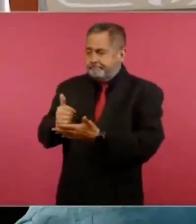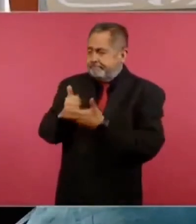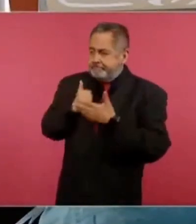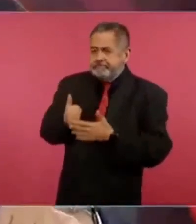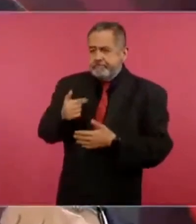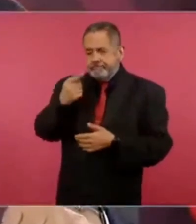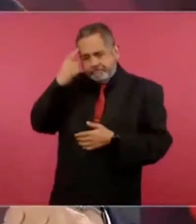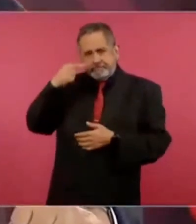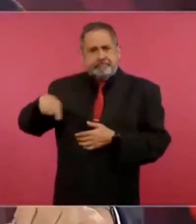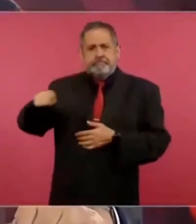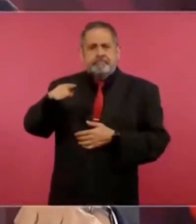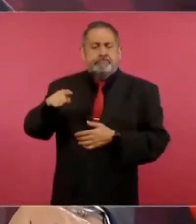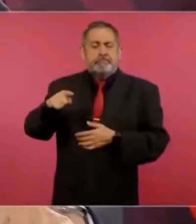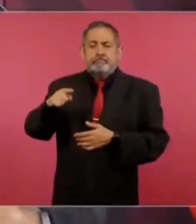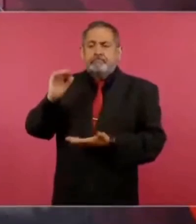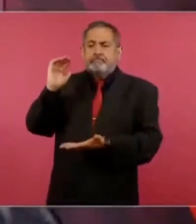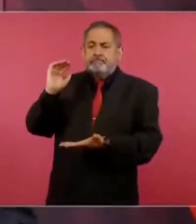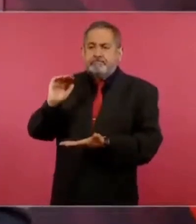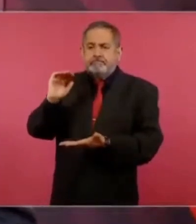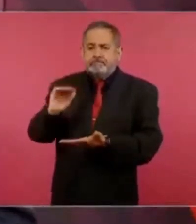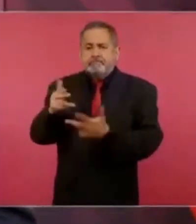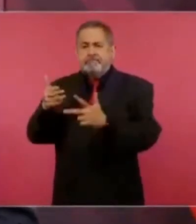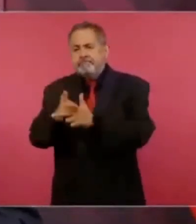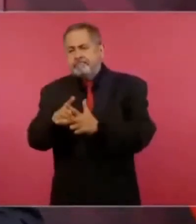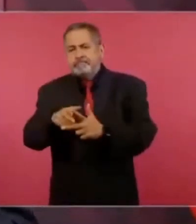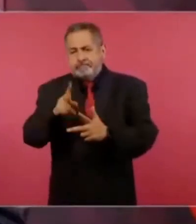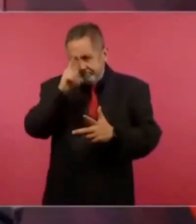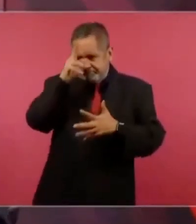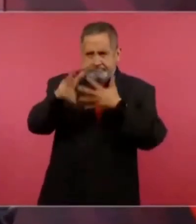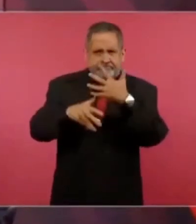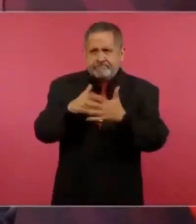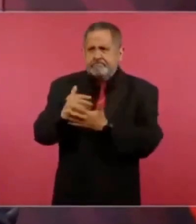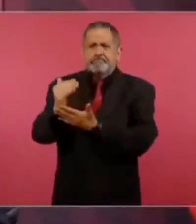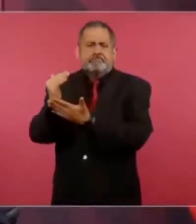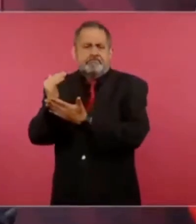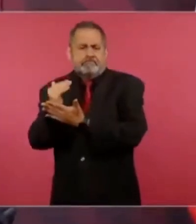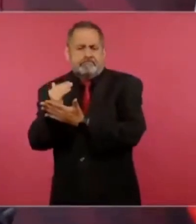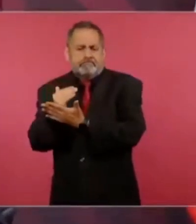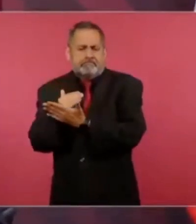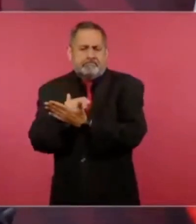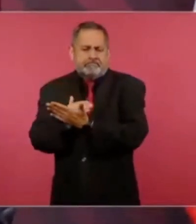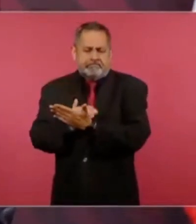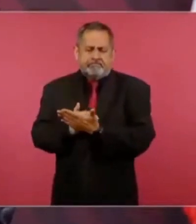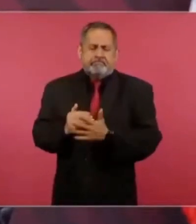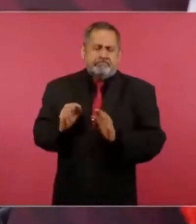a bajar los índices de violencia.